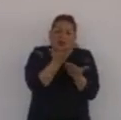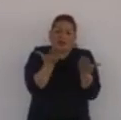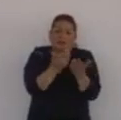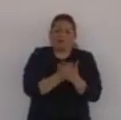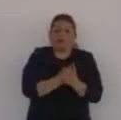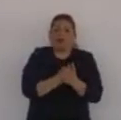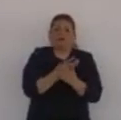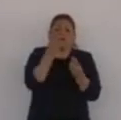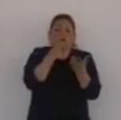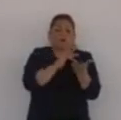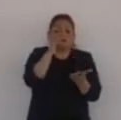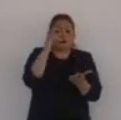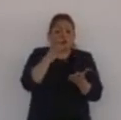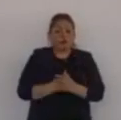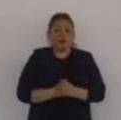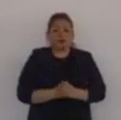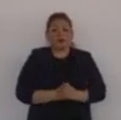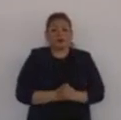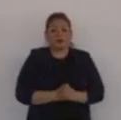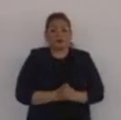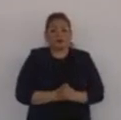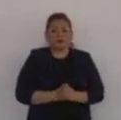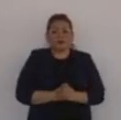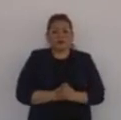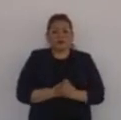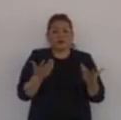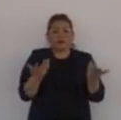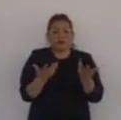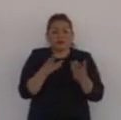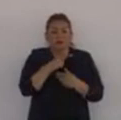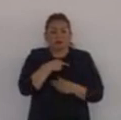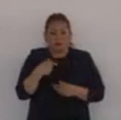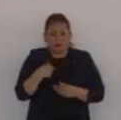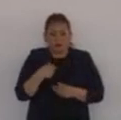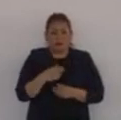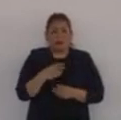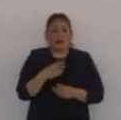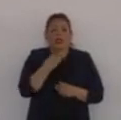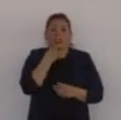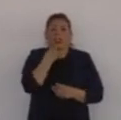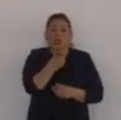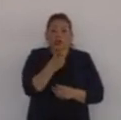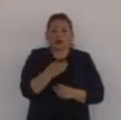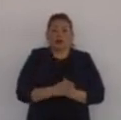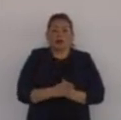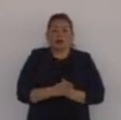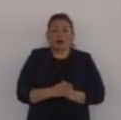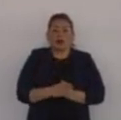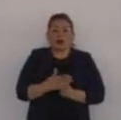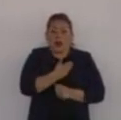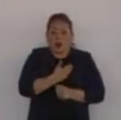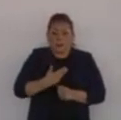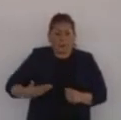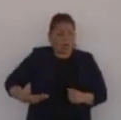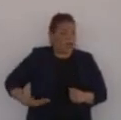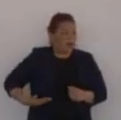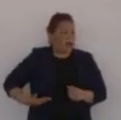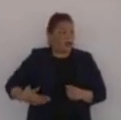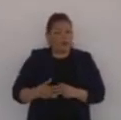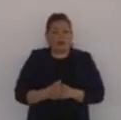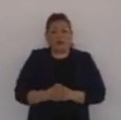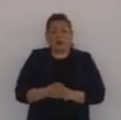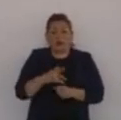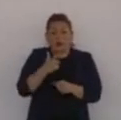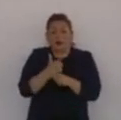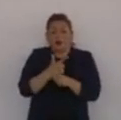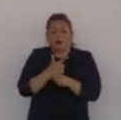Muchísimas gracias por todo lo que han hecho por nosotros y decirles finalmente que el presidente de la República, licenciado